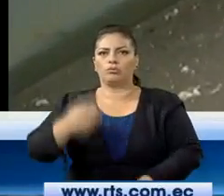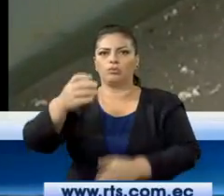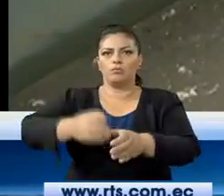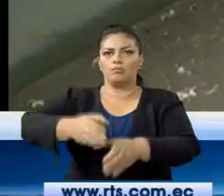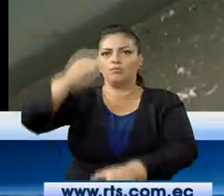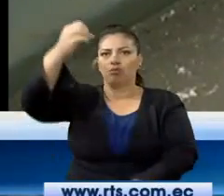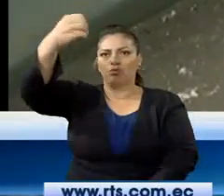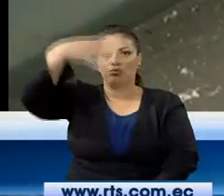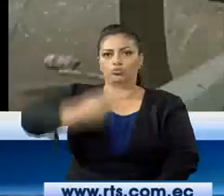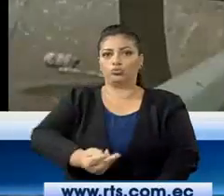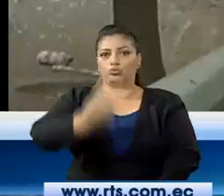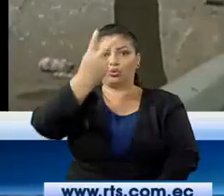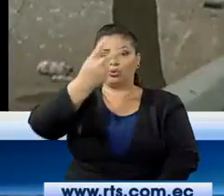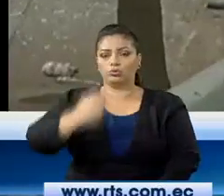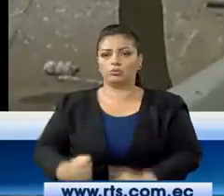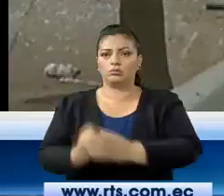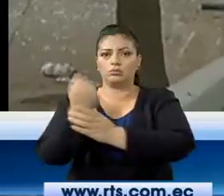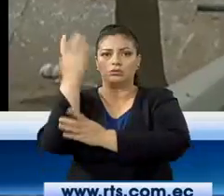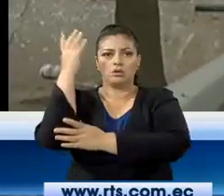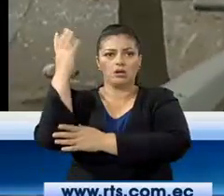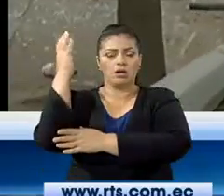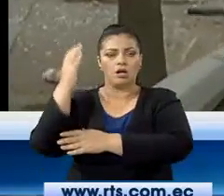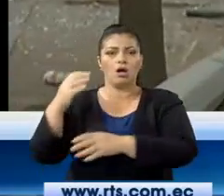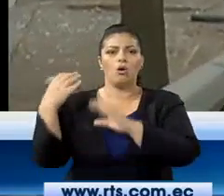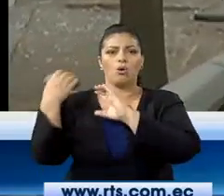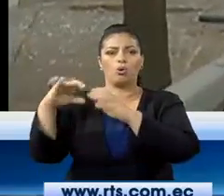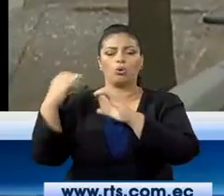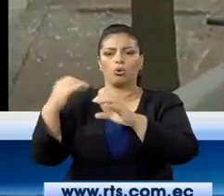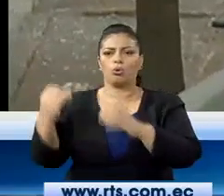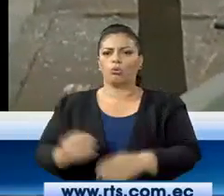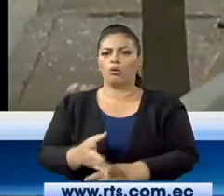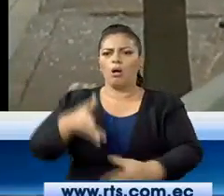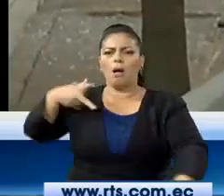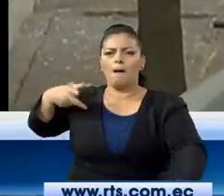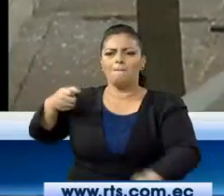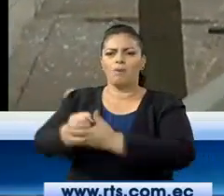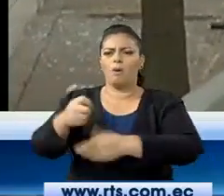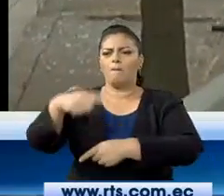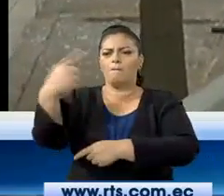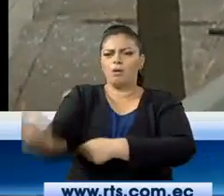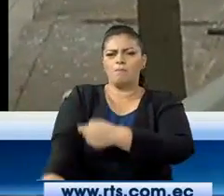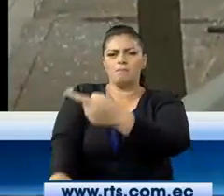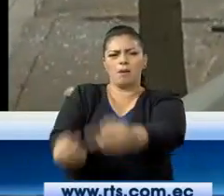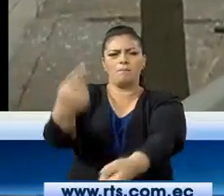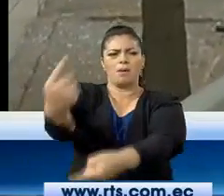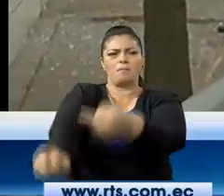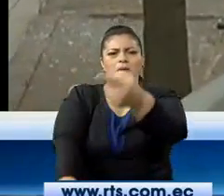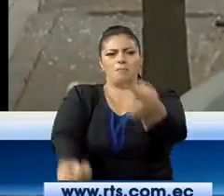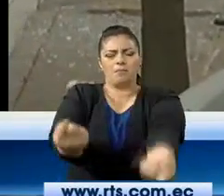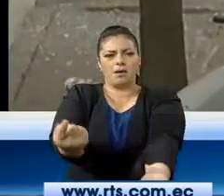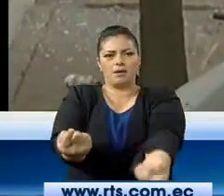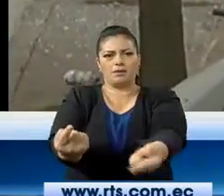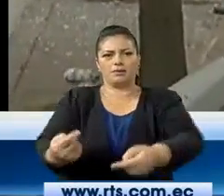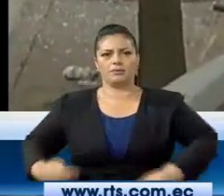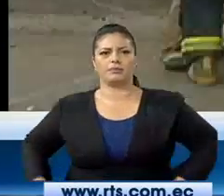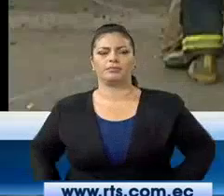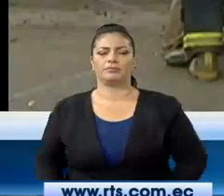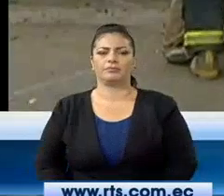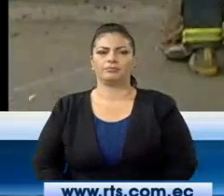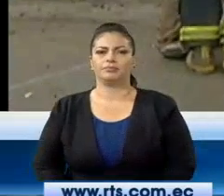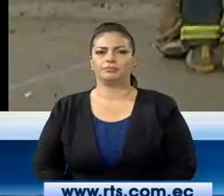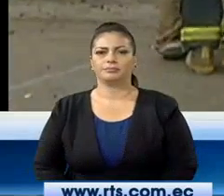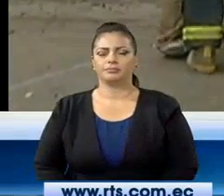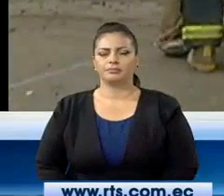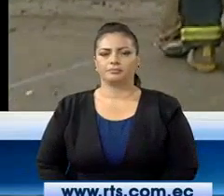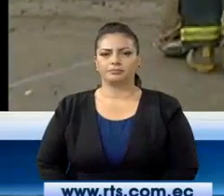2 postes de alumbrado público y varias palmeras que forman parte del ornato de la avenida Narcisa de Jesús. Se presume que ha